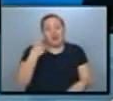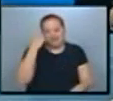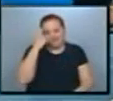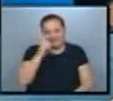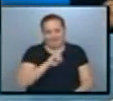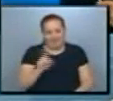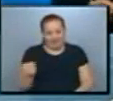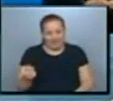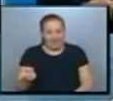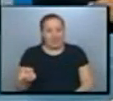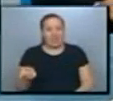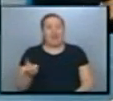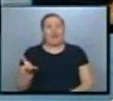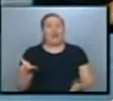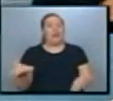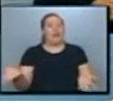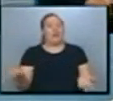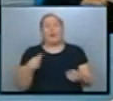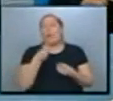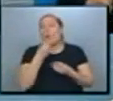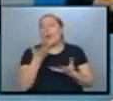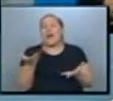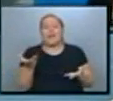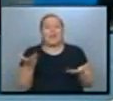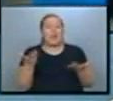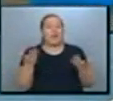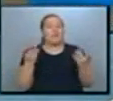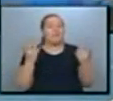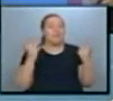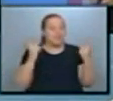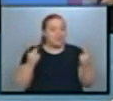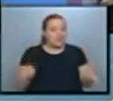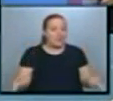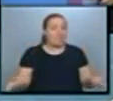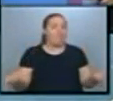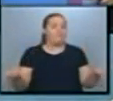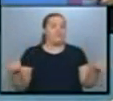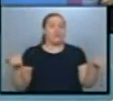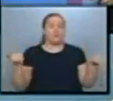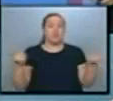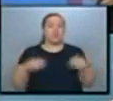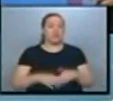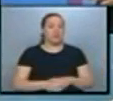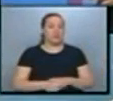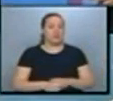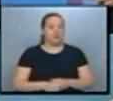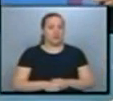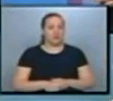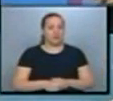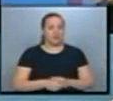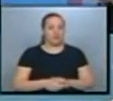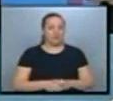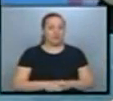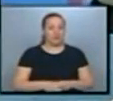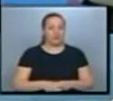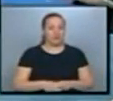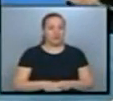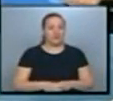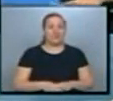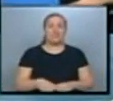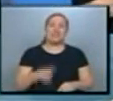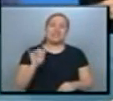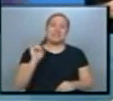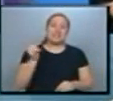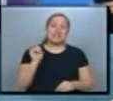Sí, aparte, difícil cualquier creer cosa que hagan, Alejo, influye sobre, digamos, su Sí, no es